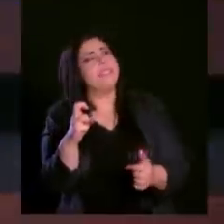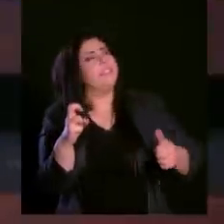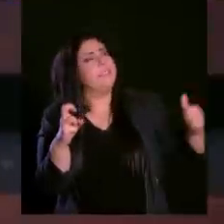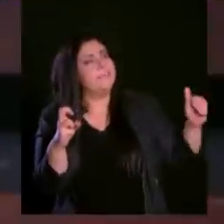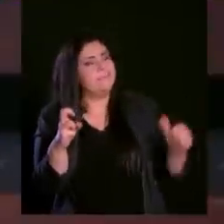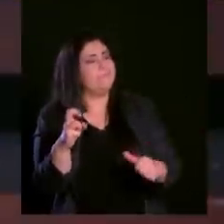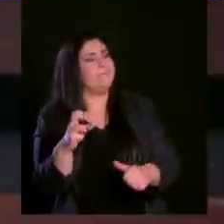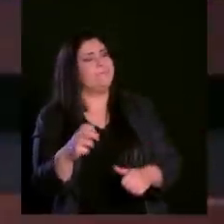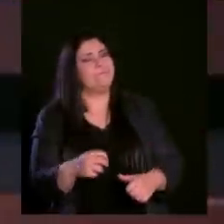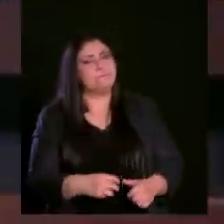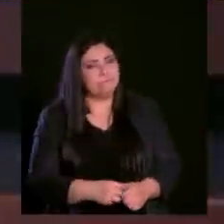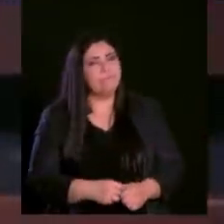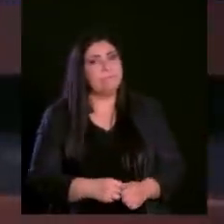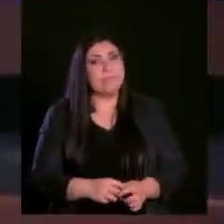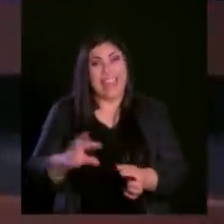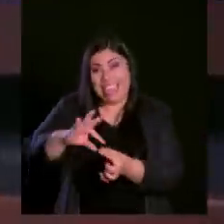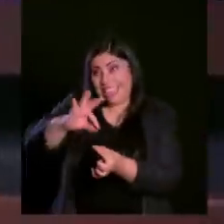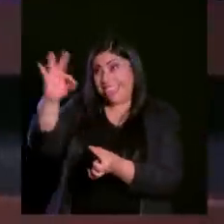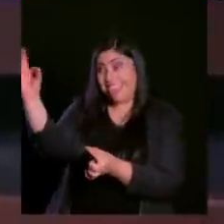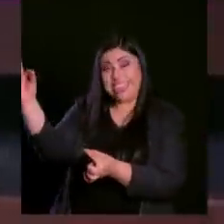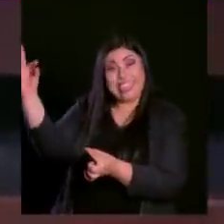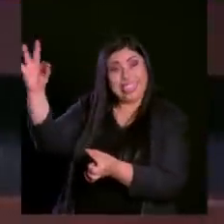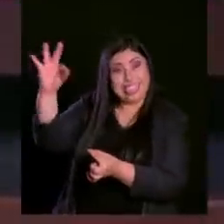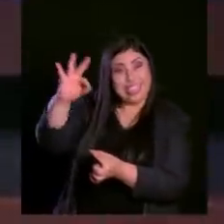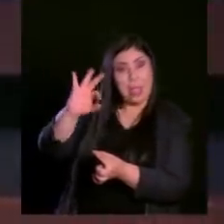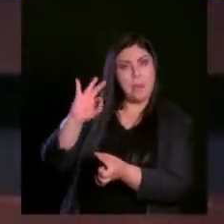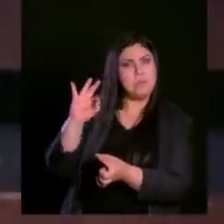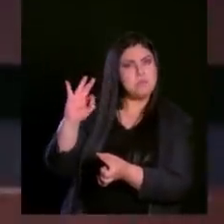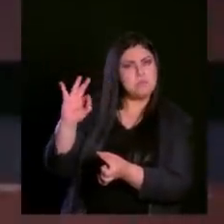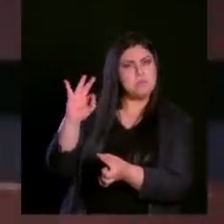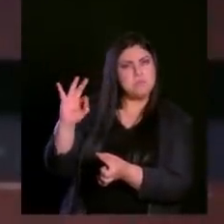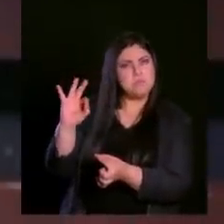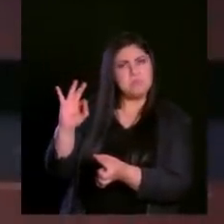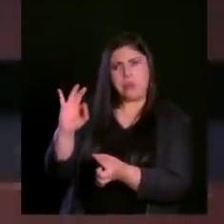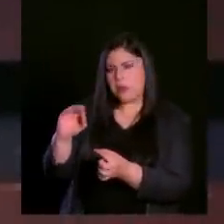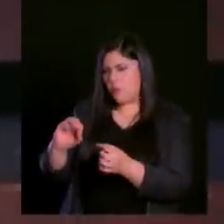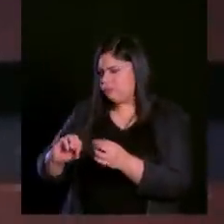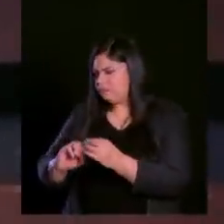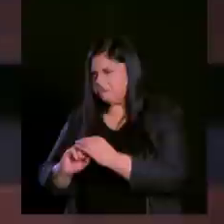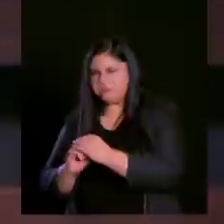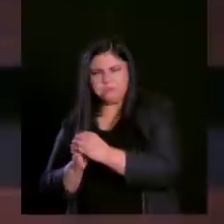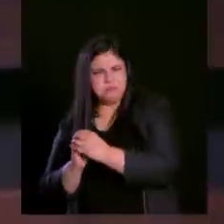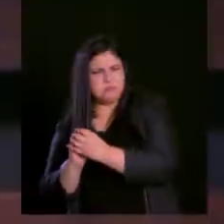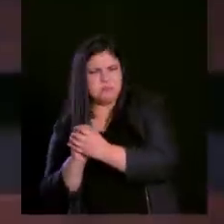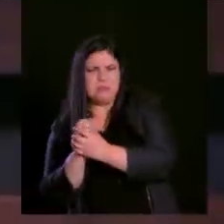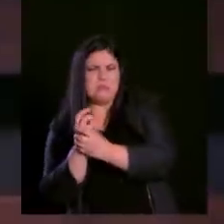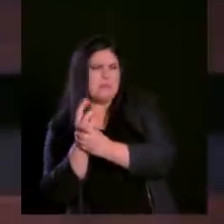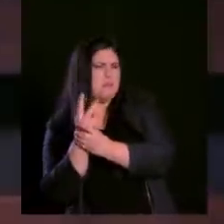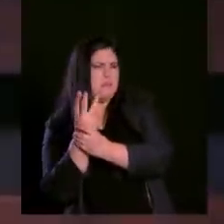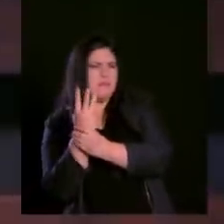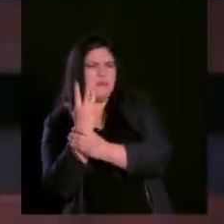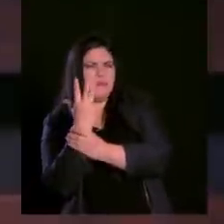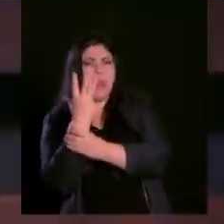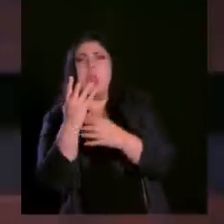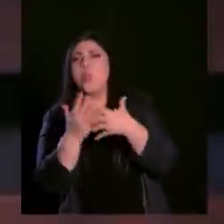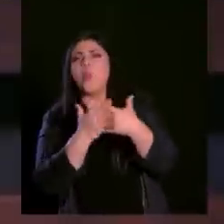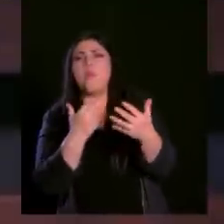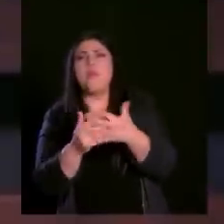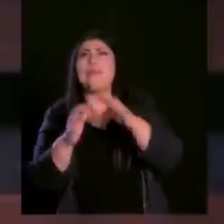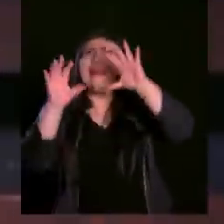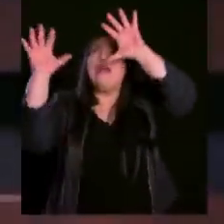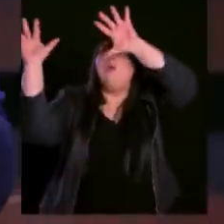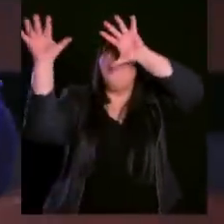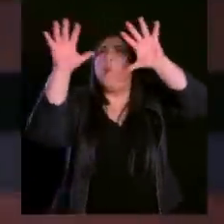diferencia el trigo le cuesta el trigo crece en las en las en los climas más difíciles